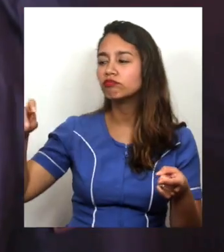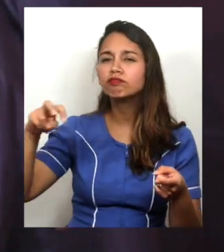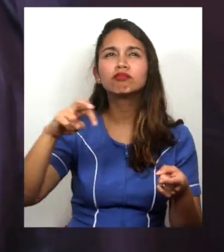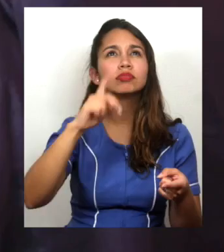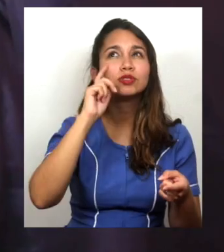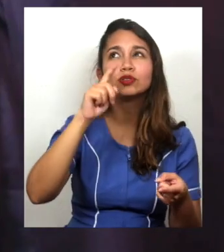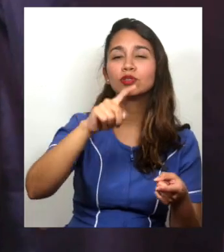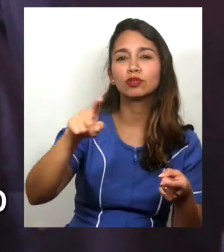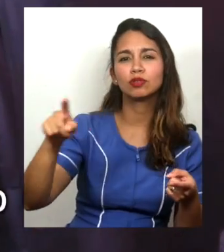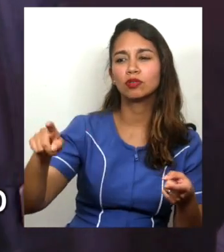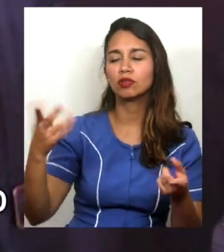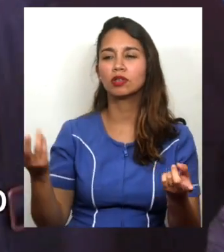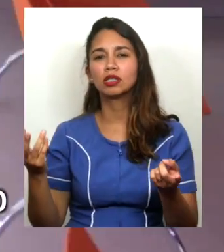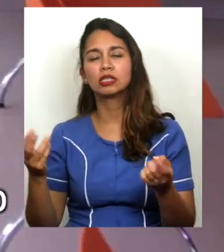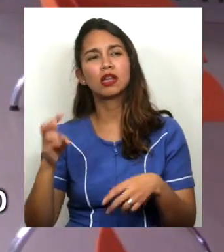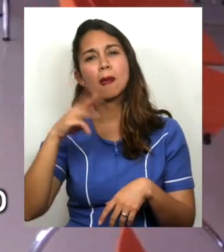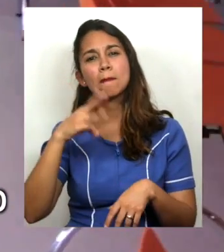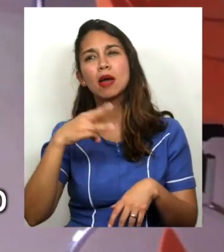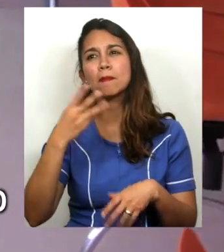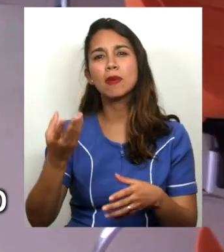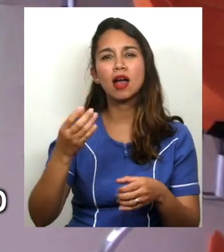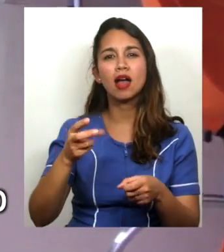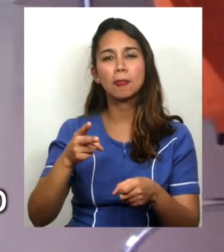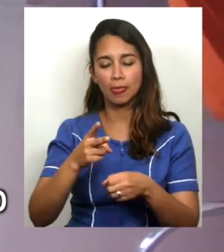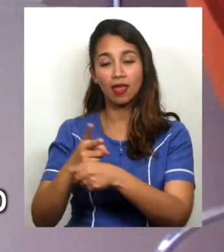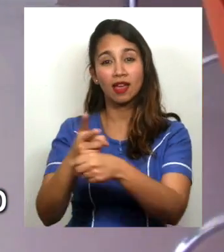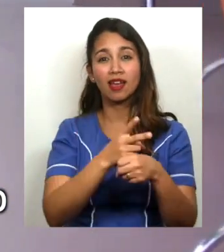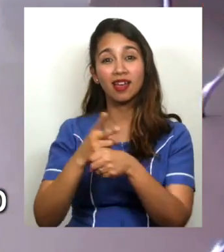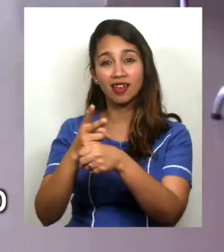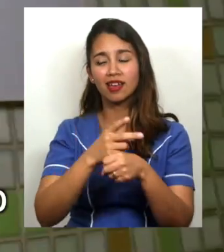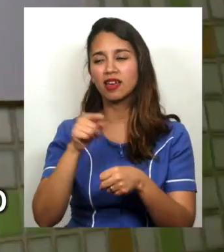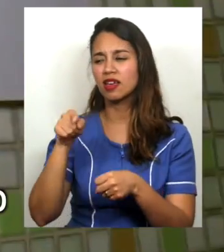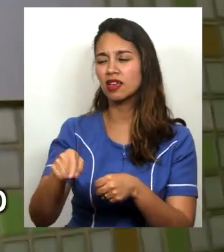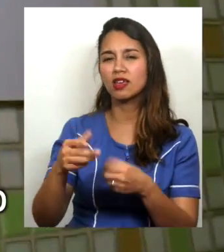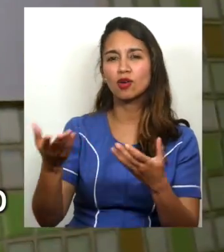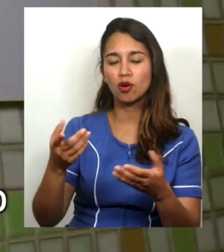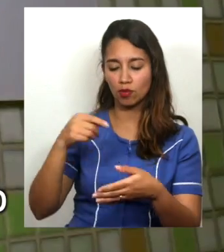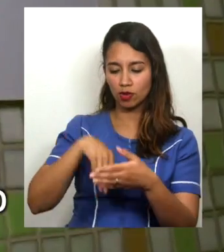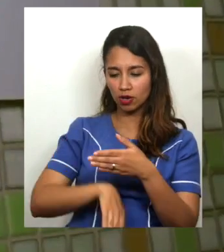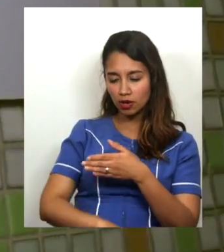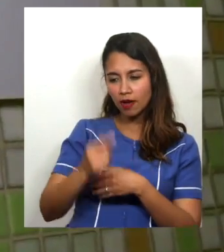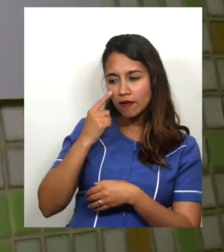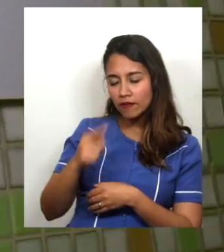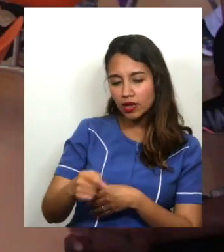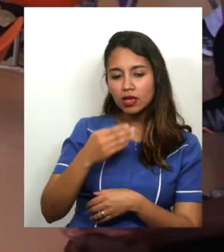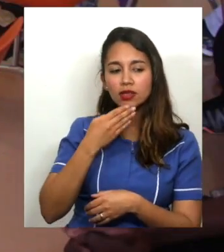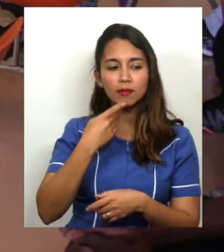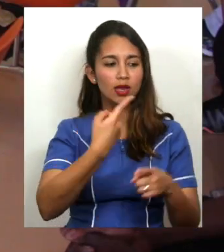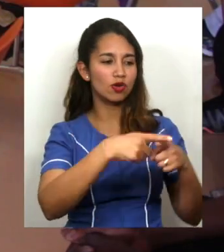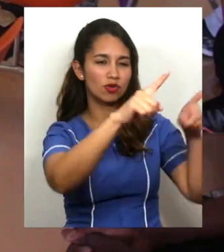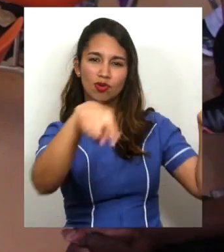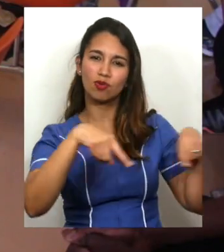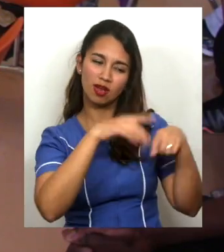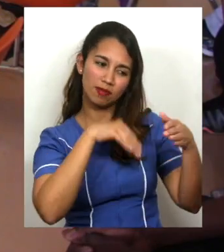Libertador Bernardo Higgins. Durante el recorrido, las madres haitianas conocieron la unidad de embarazo patológico, sala de parto